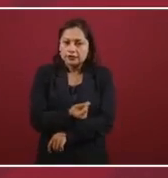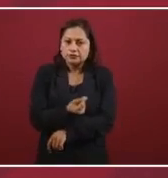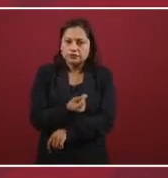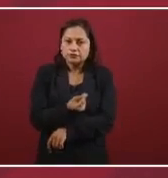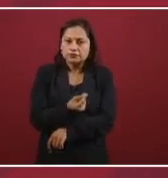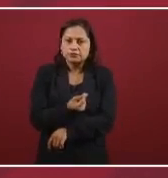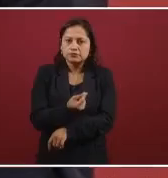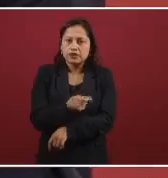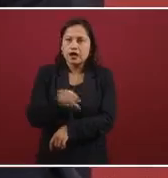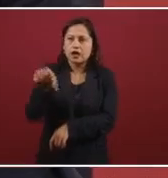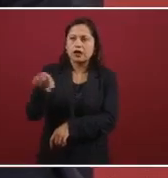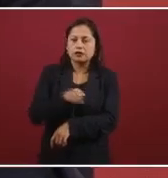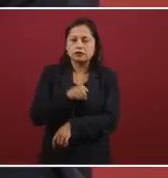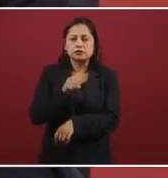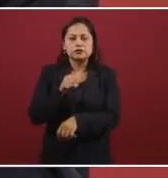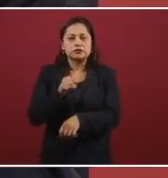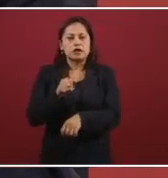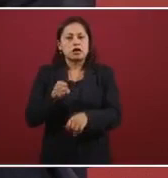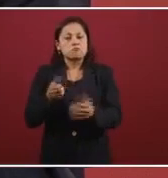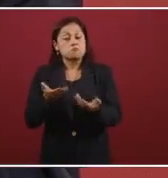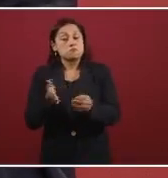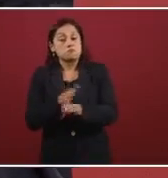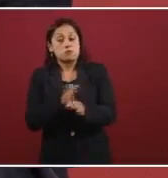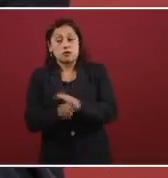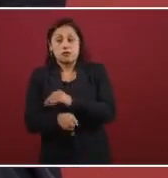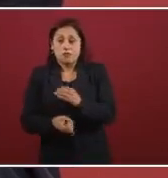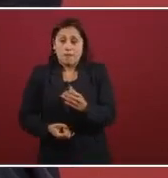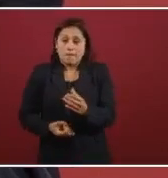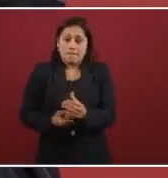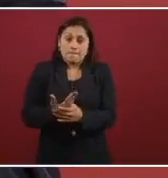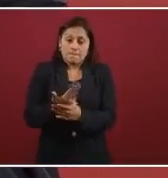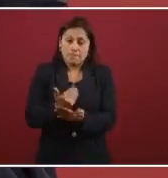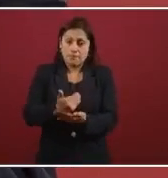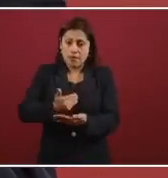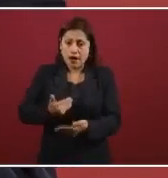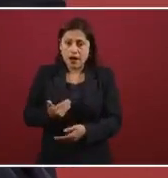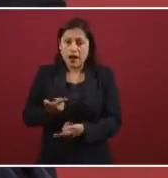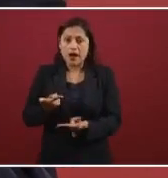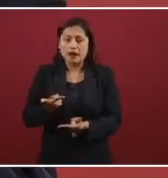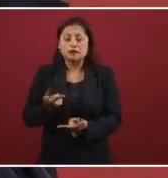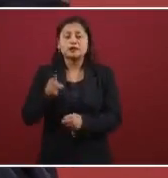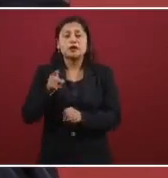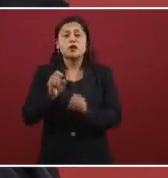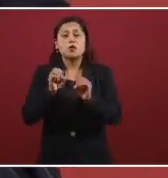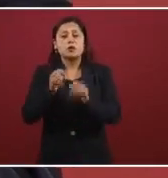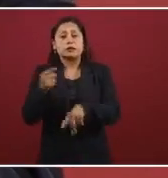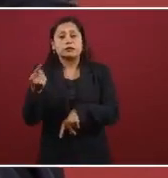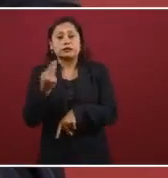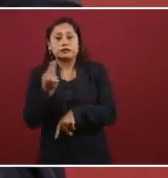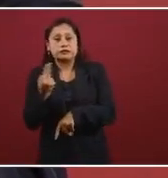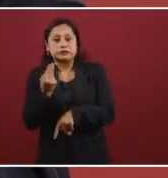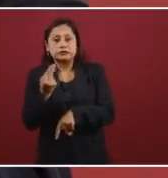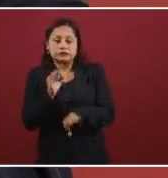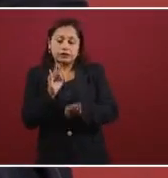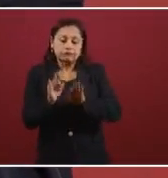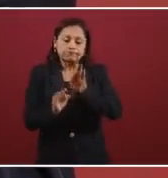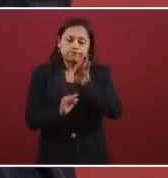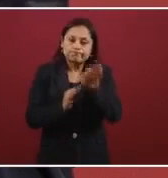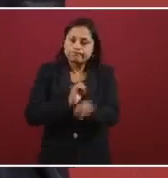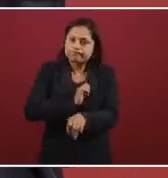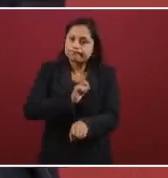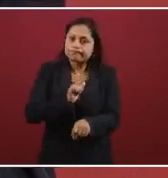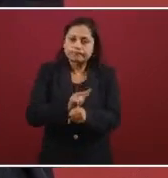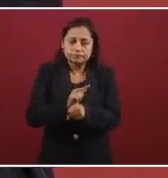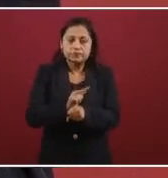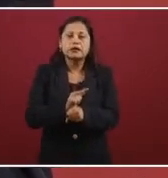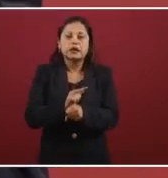un siete mesinos que requiere una cuna especial, un tratamiento especial, ahí